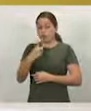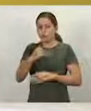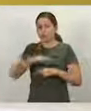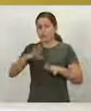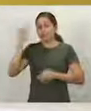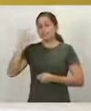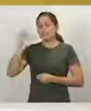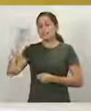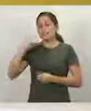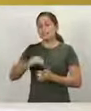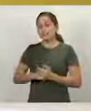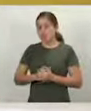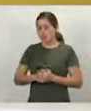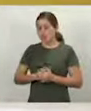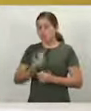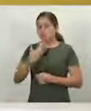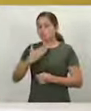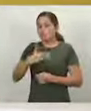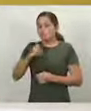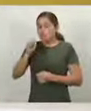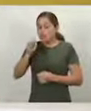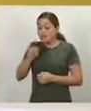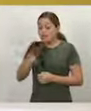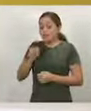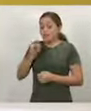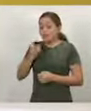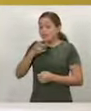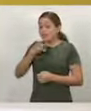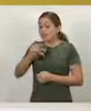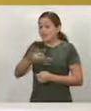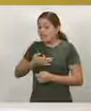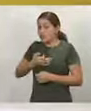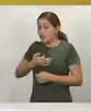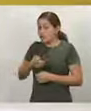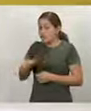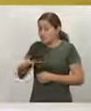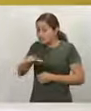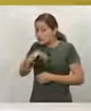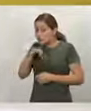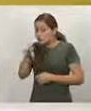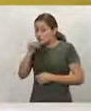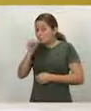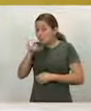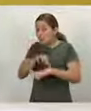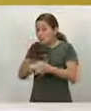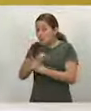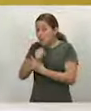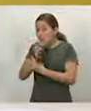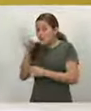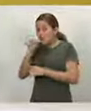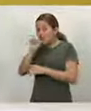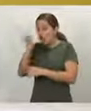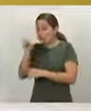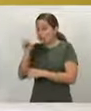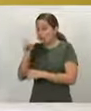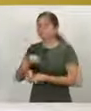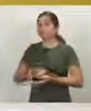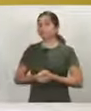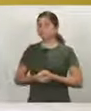sabía cómo iba a ser para él las condiciones en la cárcel. Les